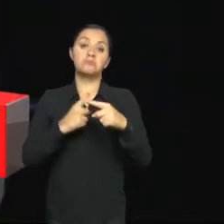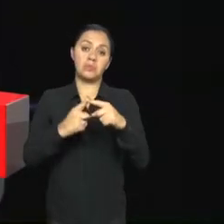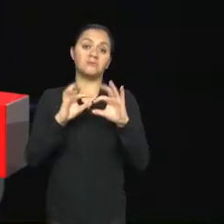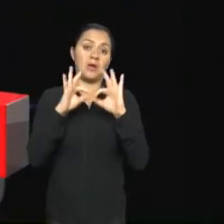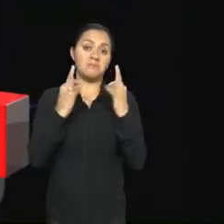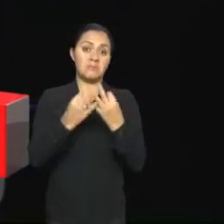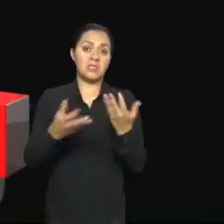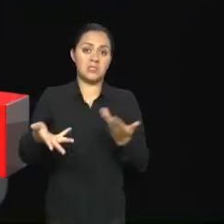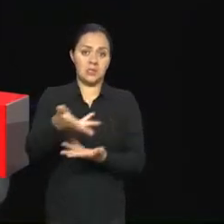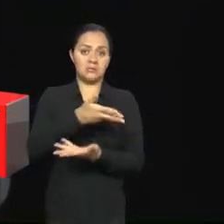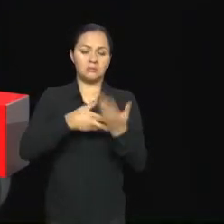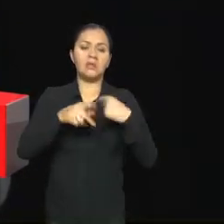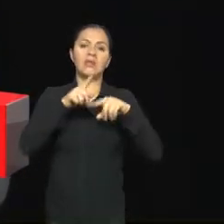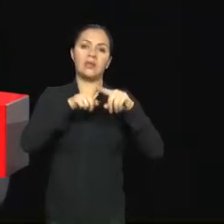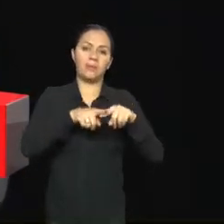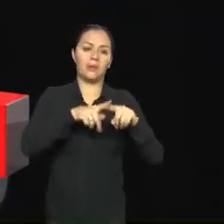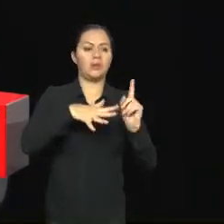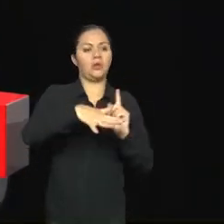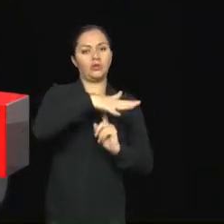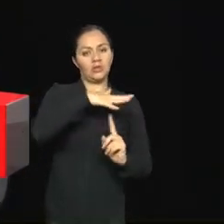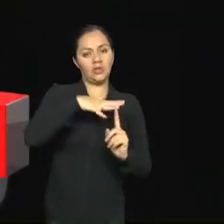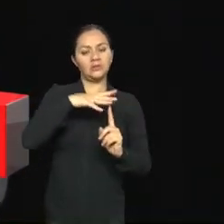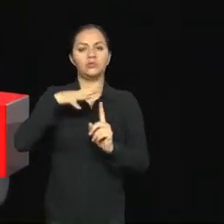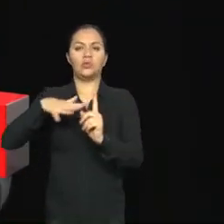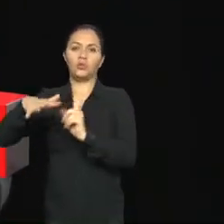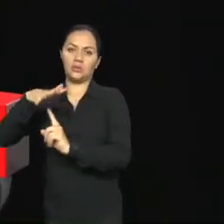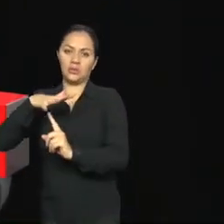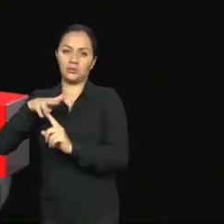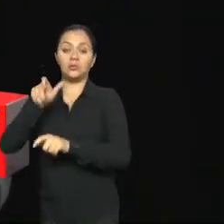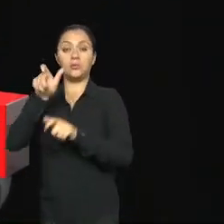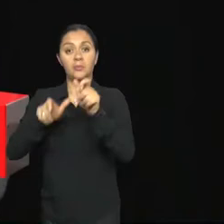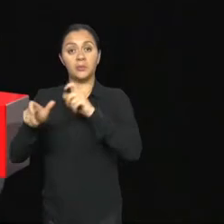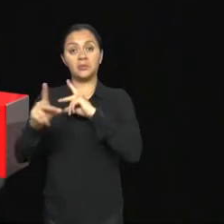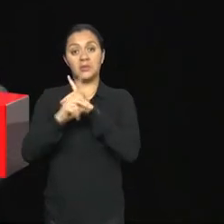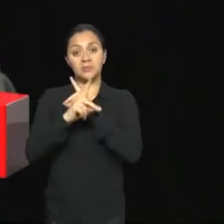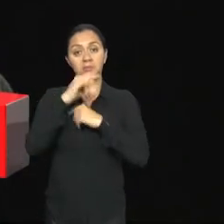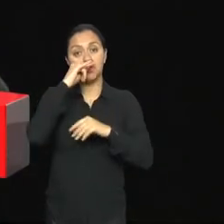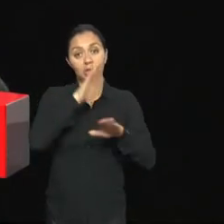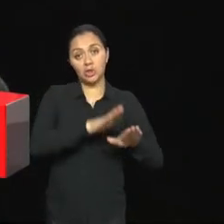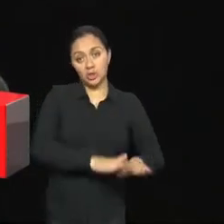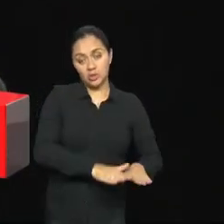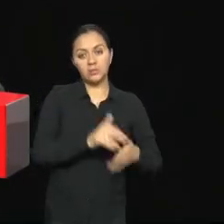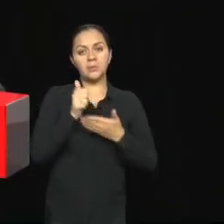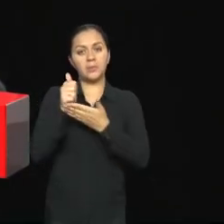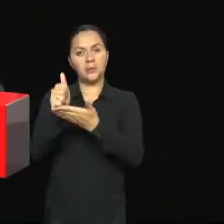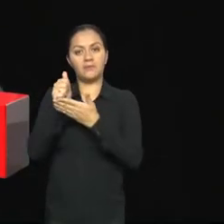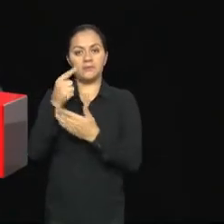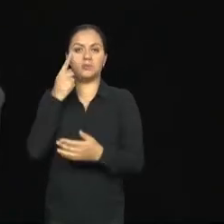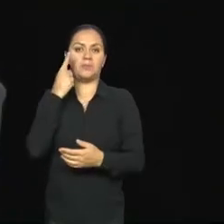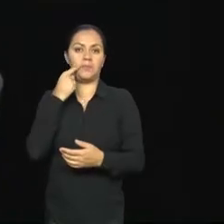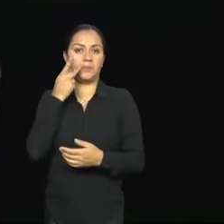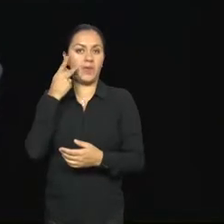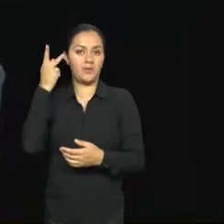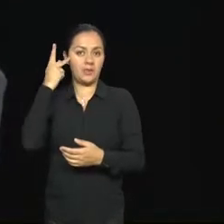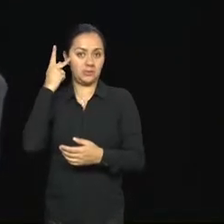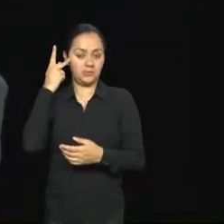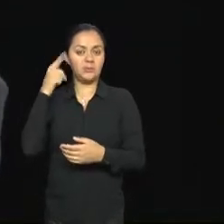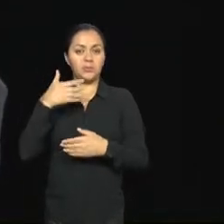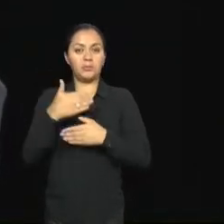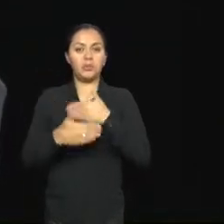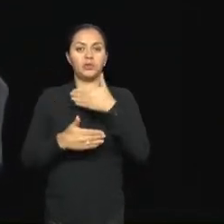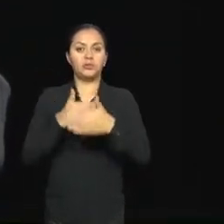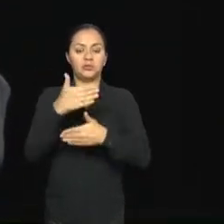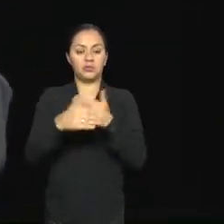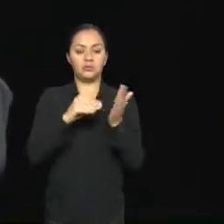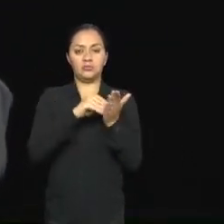desde dos contextos. Hay personas que son con discapacidad, son menores de edad, tienen los beneficios los padres de acuerdo a un